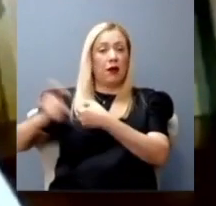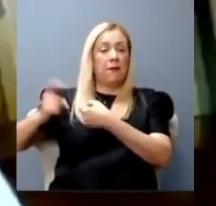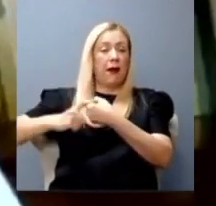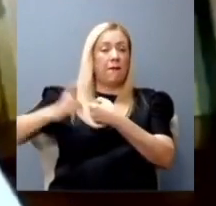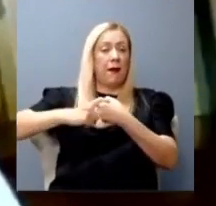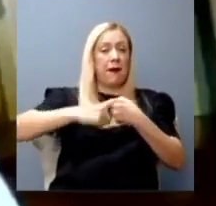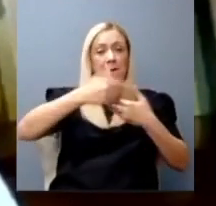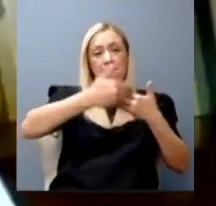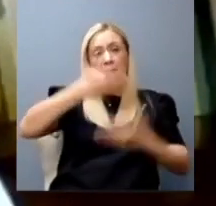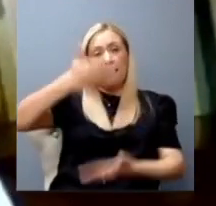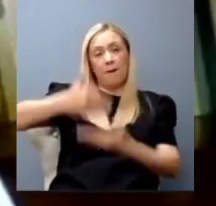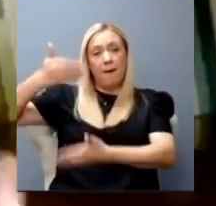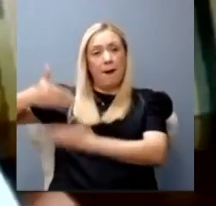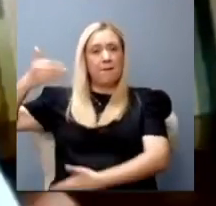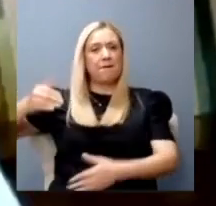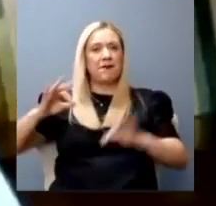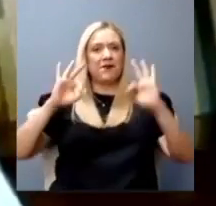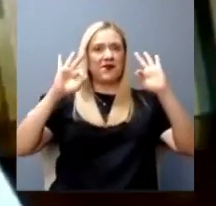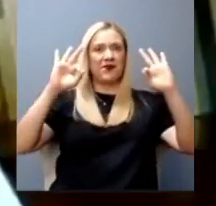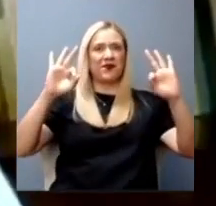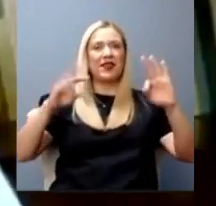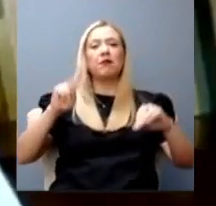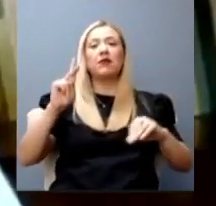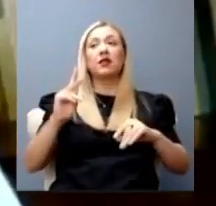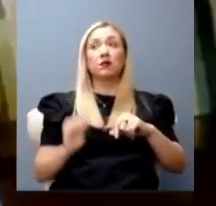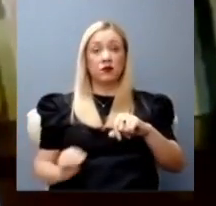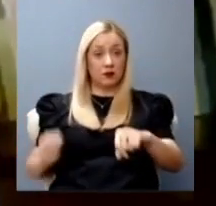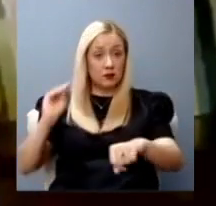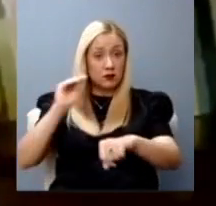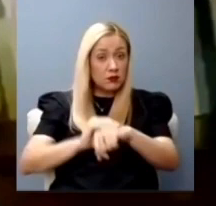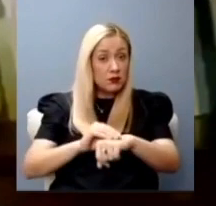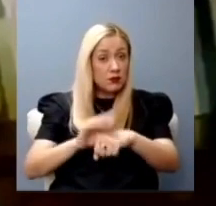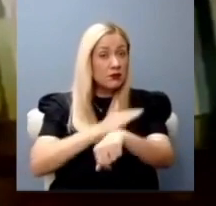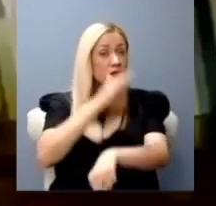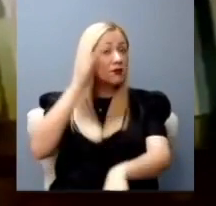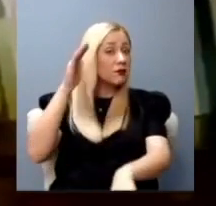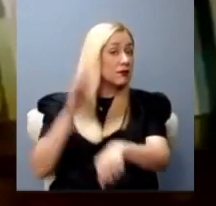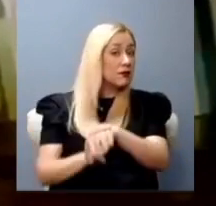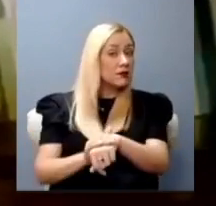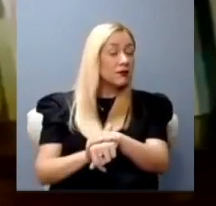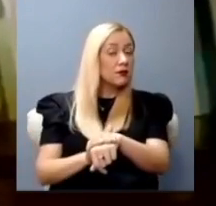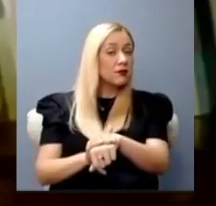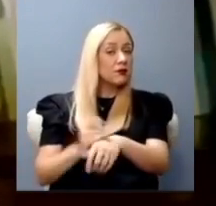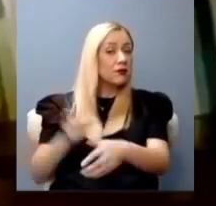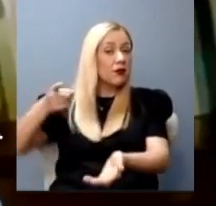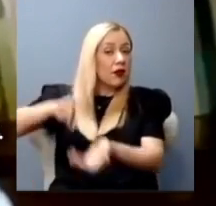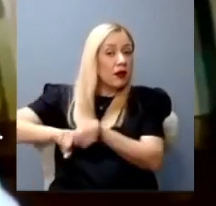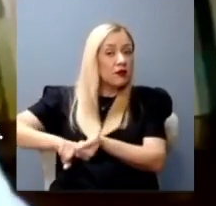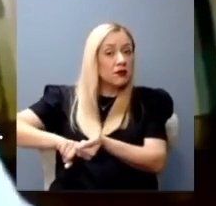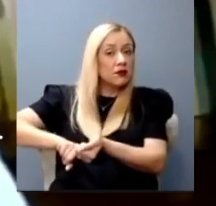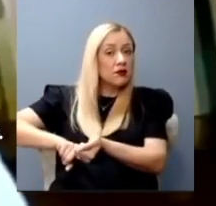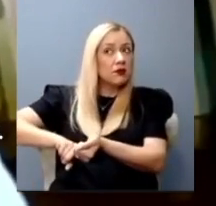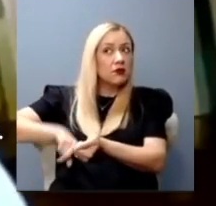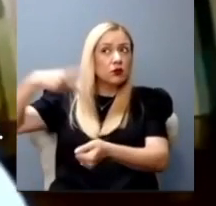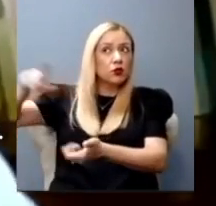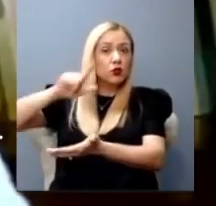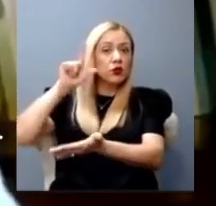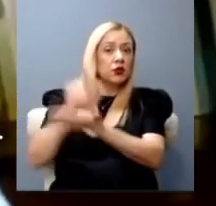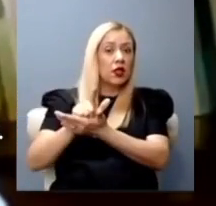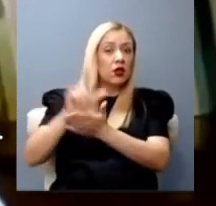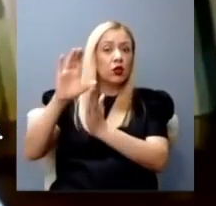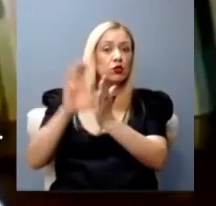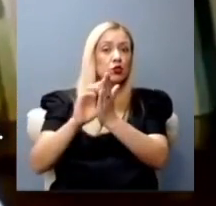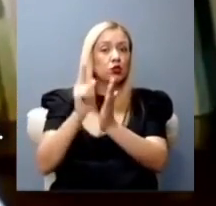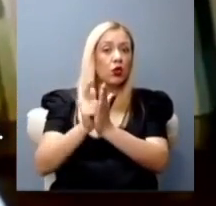lo que se refiere a su implementación efectiva en el ámbito jurídico interno de los estados. De manera